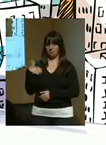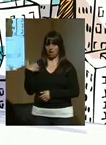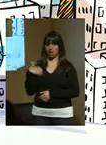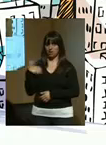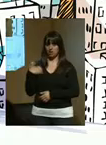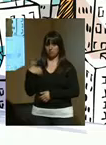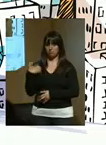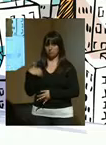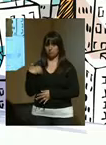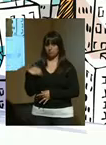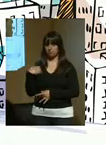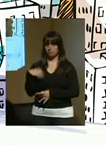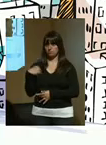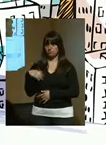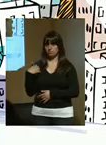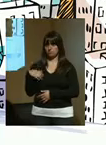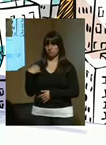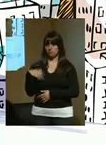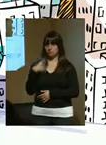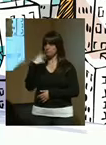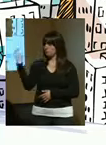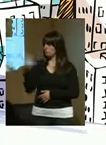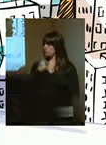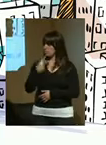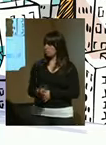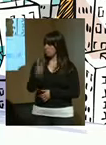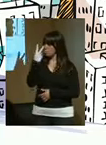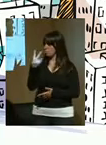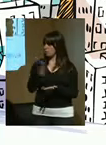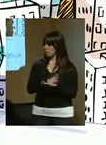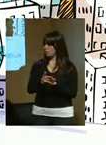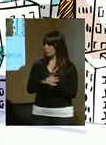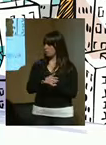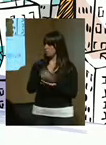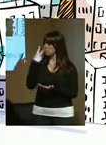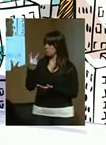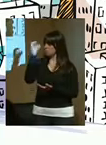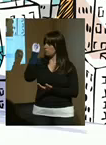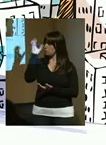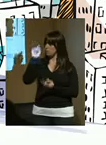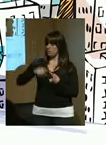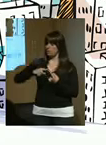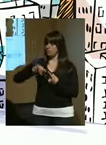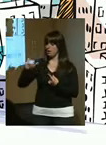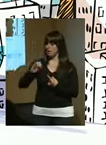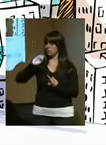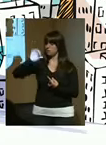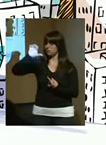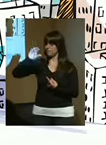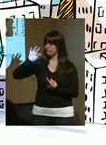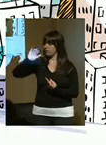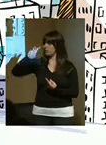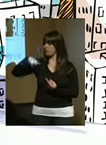se presenta por parte de nuestros dos siguientes ponentes. En primer lugar, José Francisco Palmiotti, que es